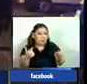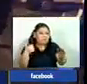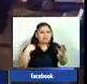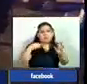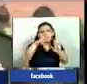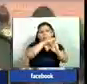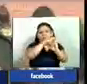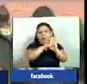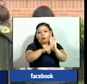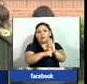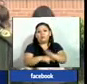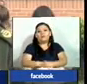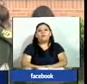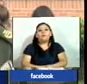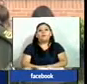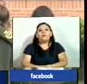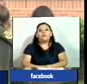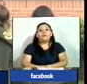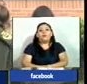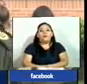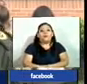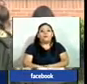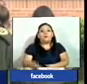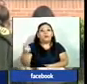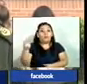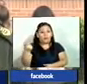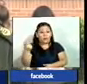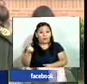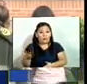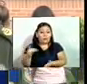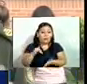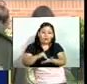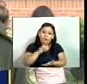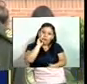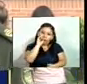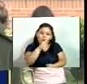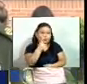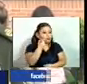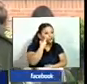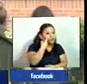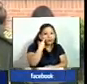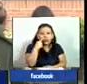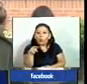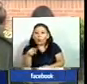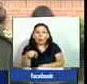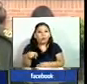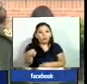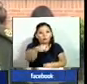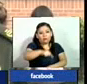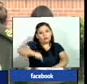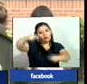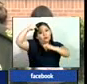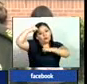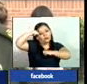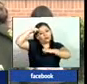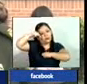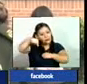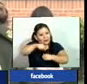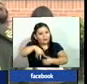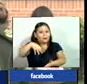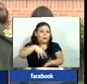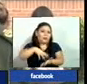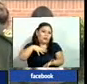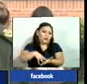impuestas La Policía Nacional sigue reiterando su labor preventiva y de búsqueda de conciencia social para que la gente